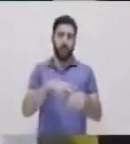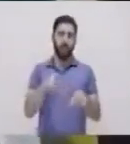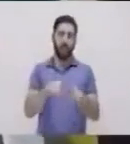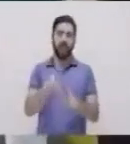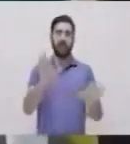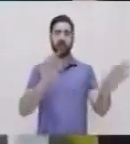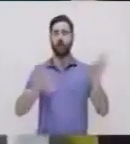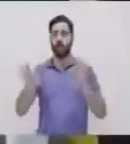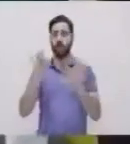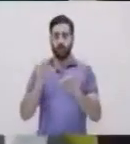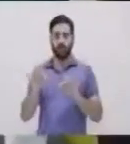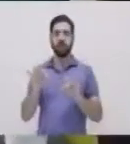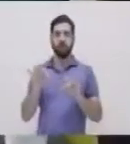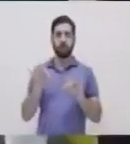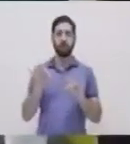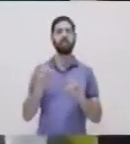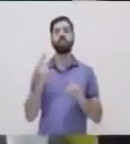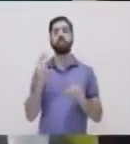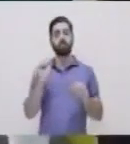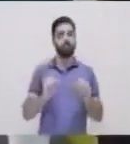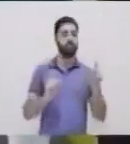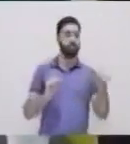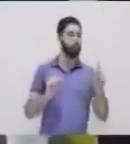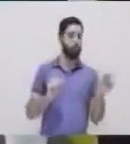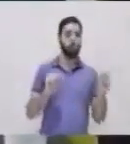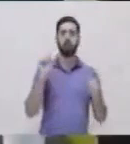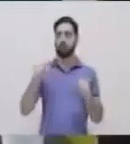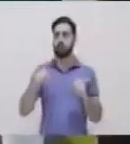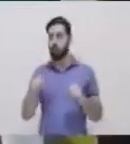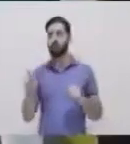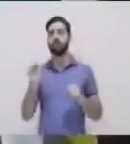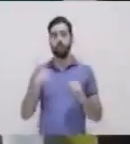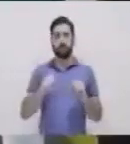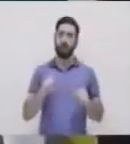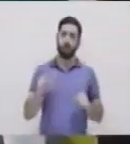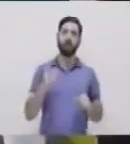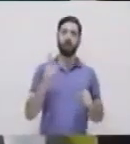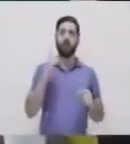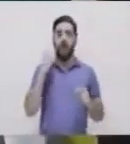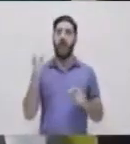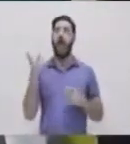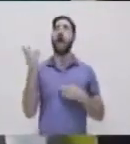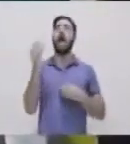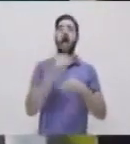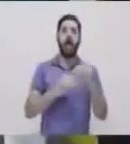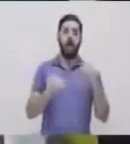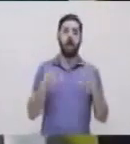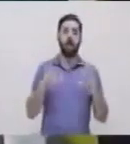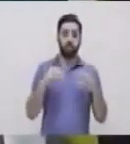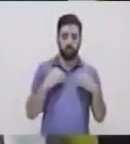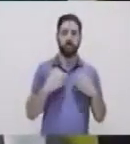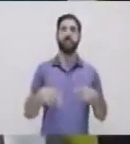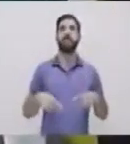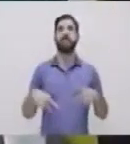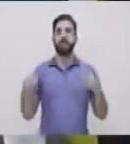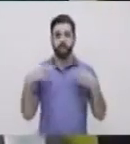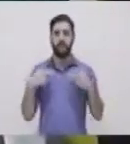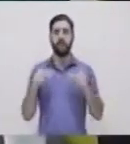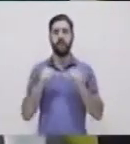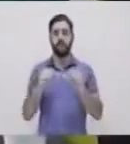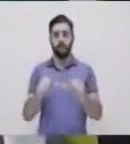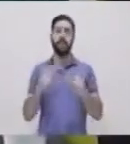para adaptarse es una forma de selección, ¿verdad? Sí. Se adaptan, subsisten, pero eso